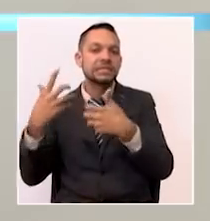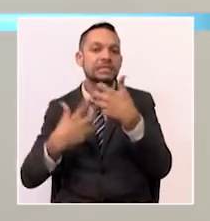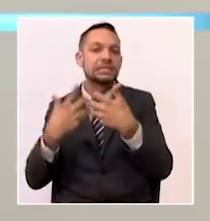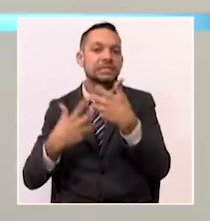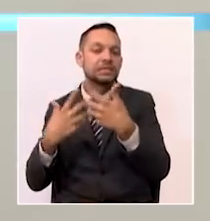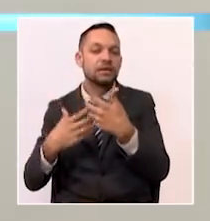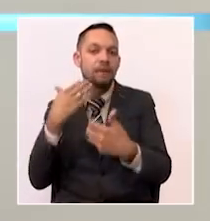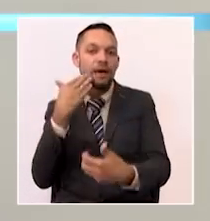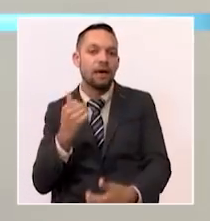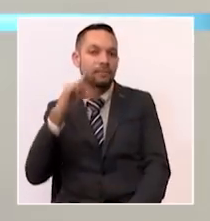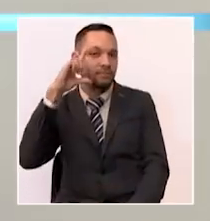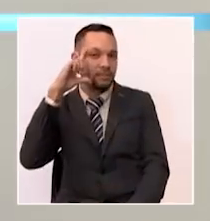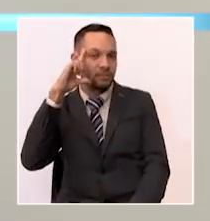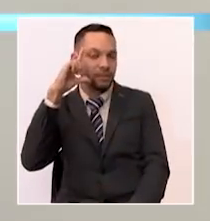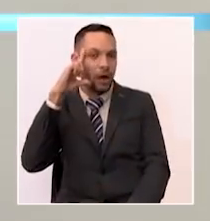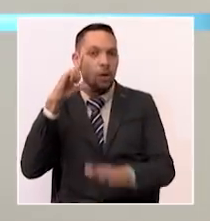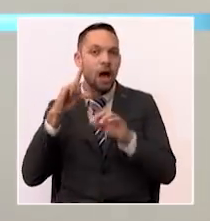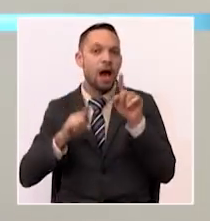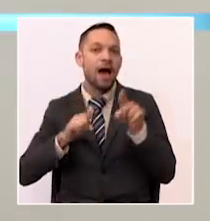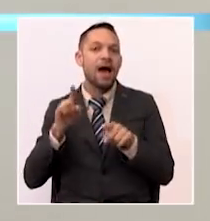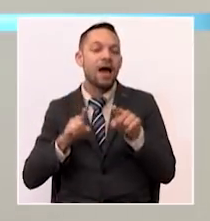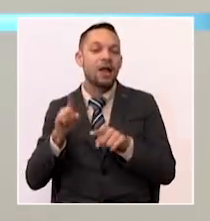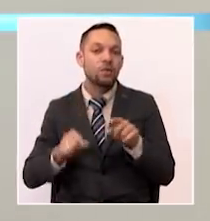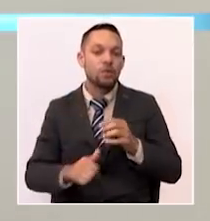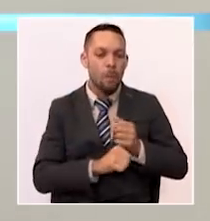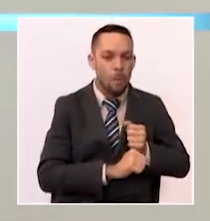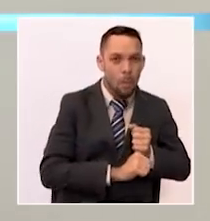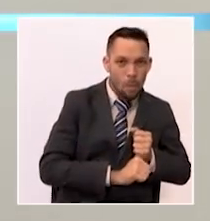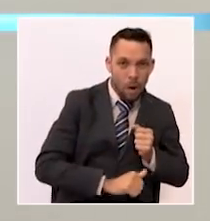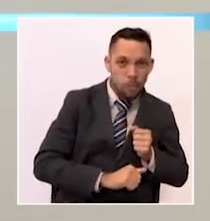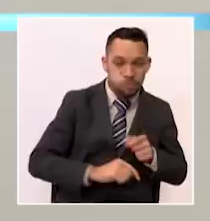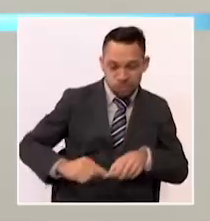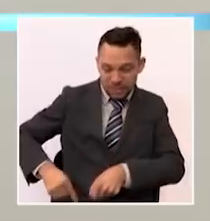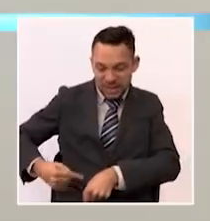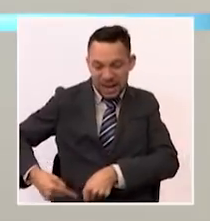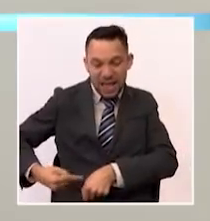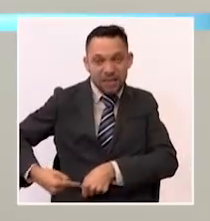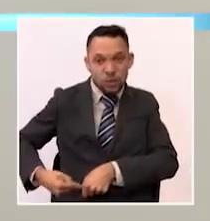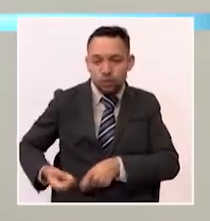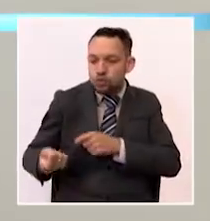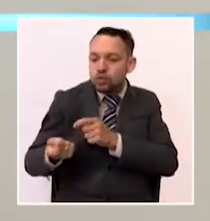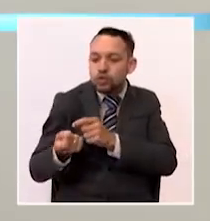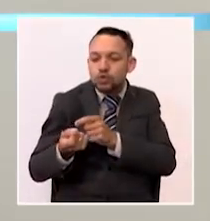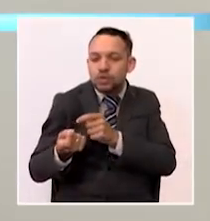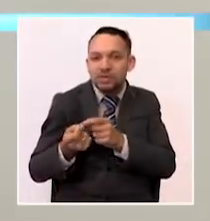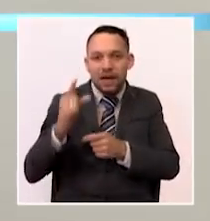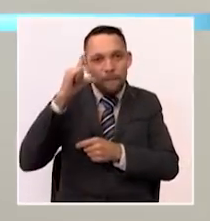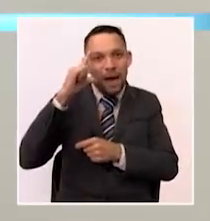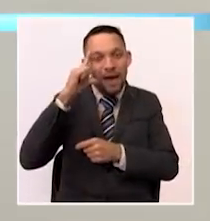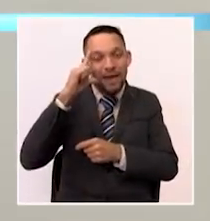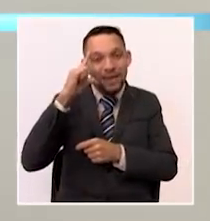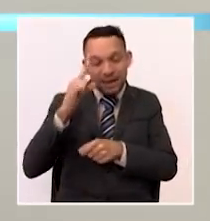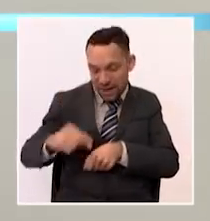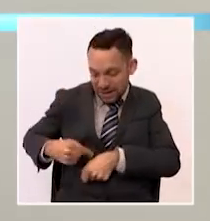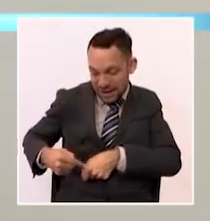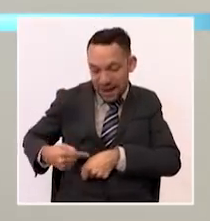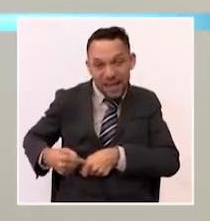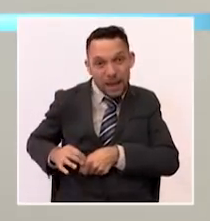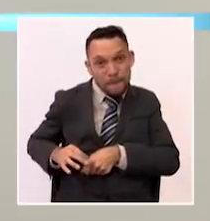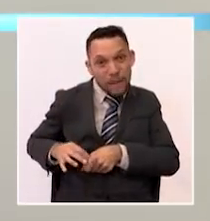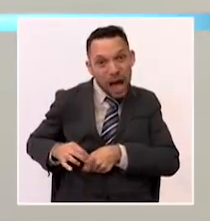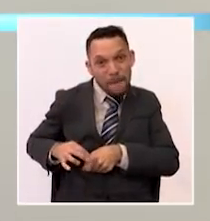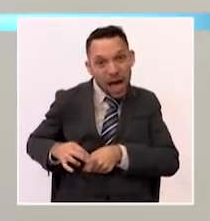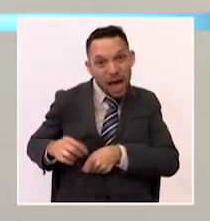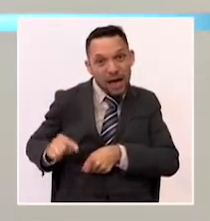la zona anal. Cuando las pacientes sufren de estreñimiento, uno puede encontrar en estas pacientes aumento en las infecciones urinarias